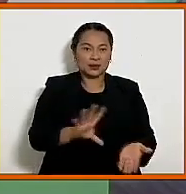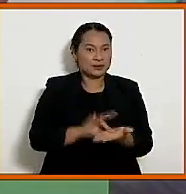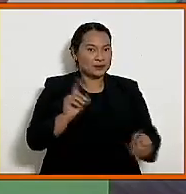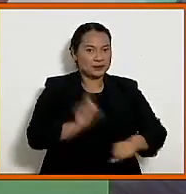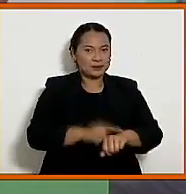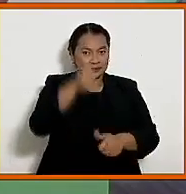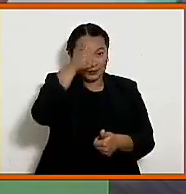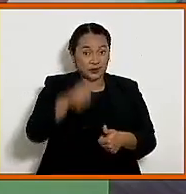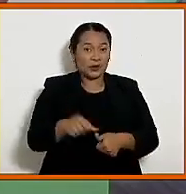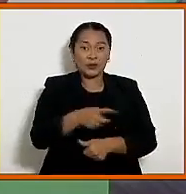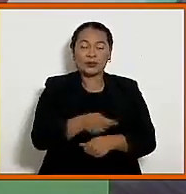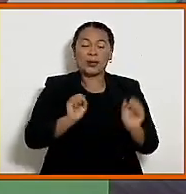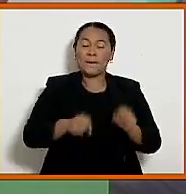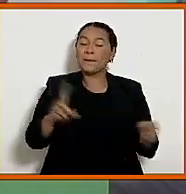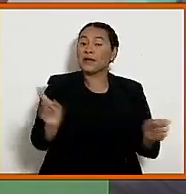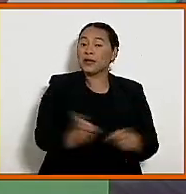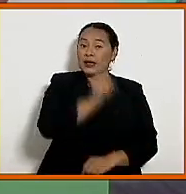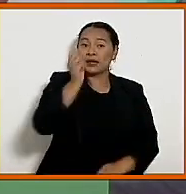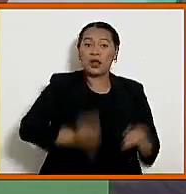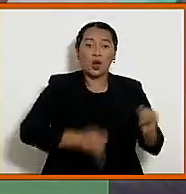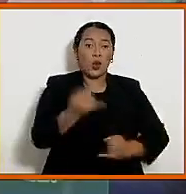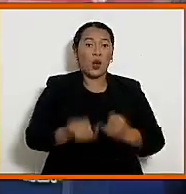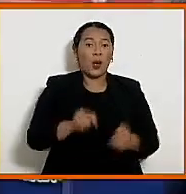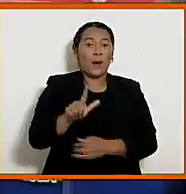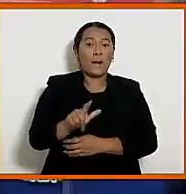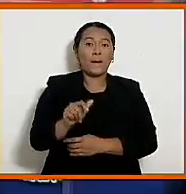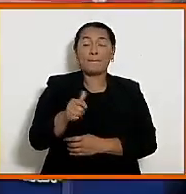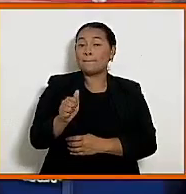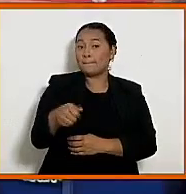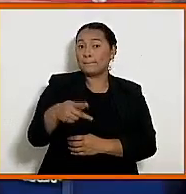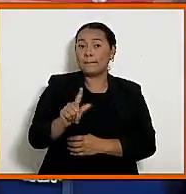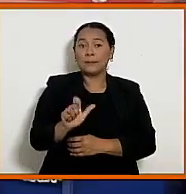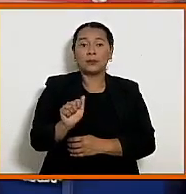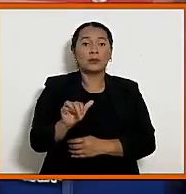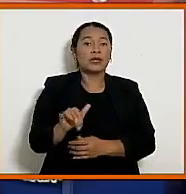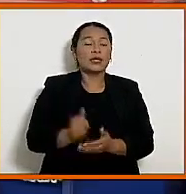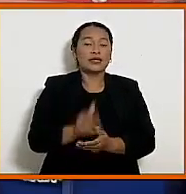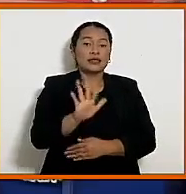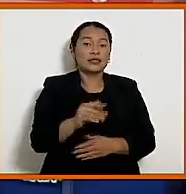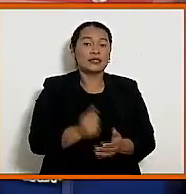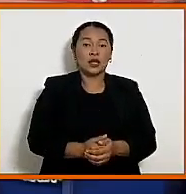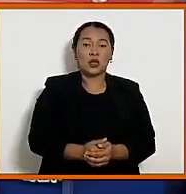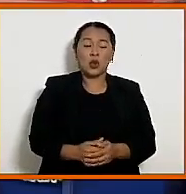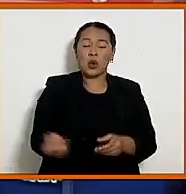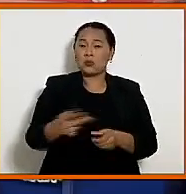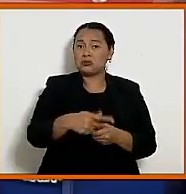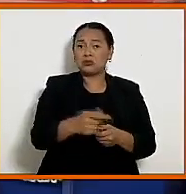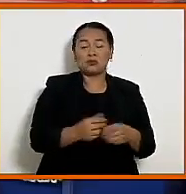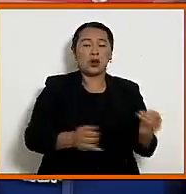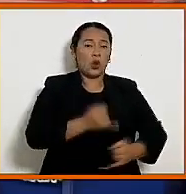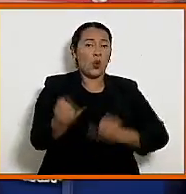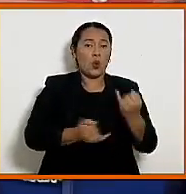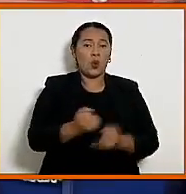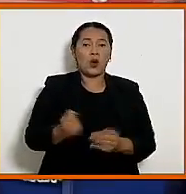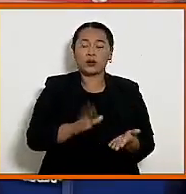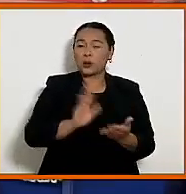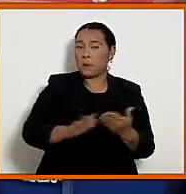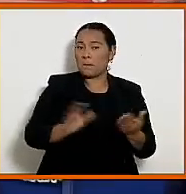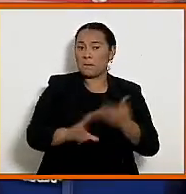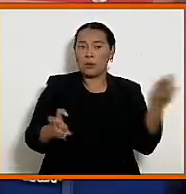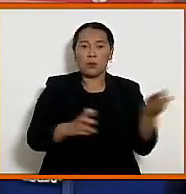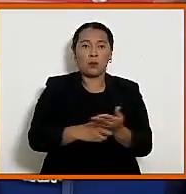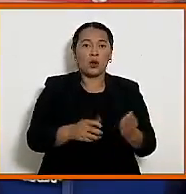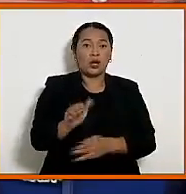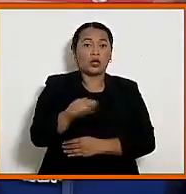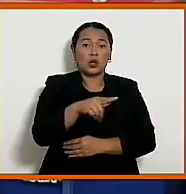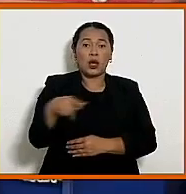que te puedes ganar un PlayStation 5. Y es que solo debes acumular 400 lempiras o más al realizar tus juegos en línea a través de la app Go de